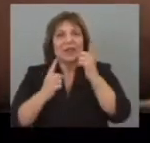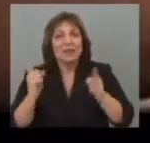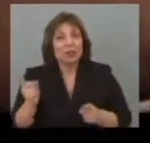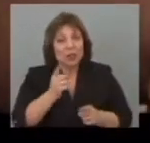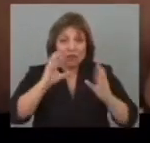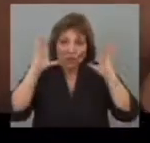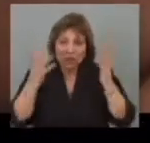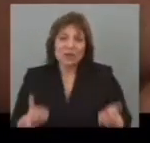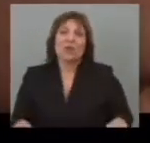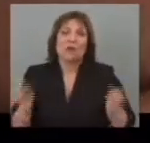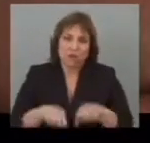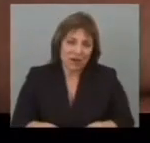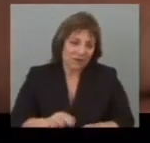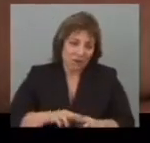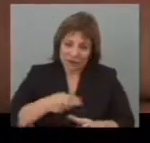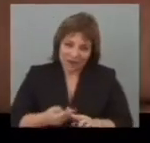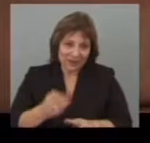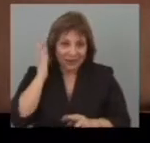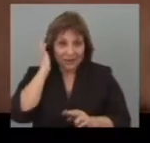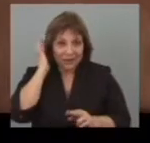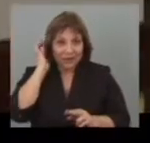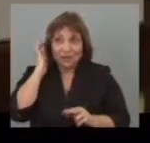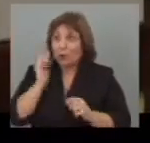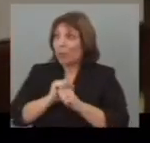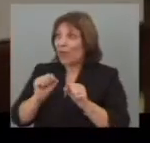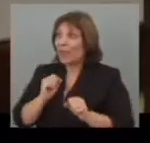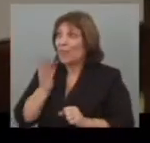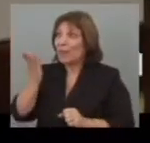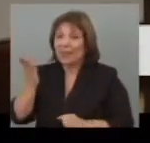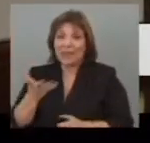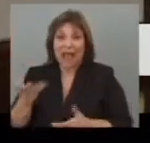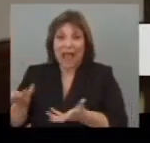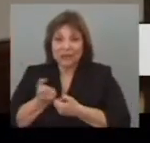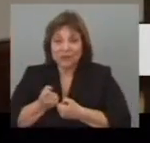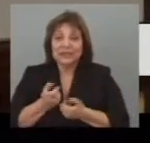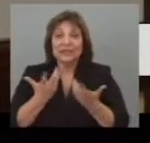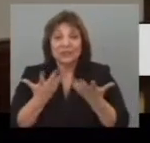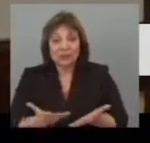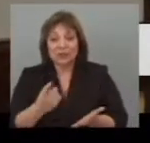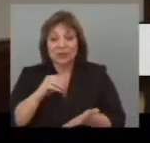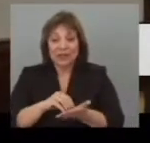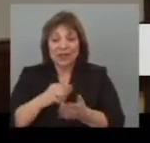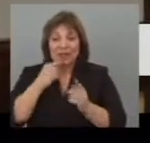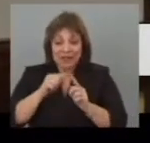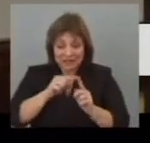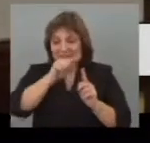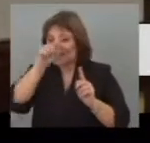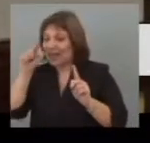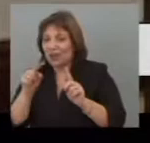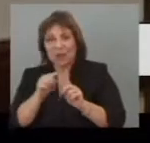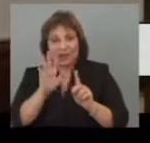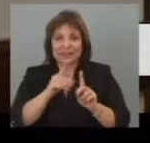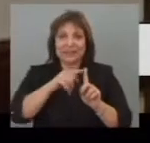violencia volverá a suceder. Cuando no logra pedir ayuda, lo que tenemos es la instalación típica de un ciclo de violencia donde